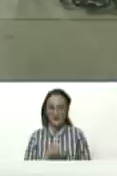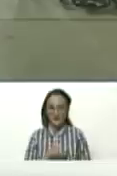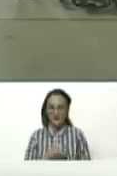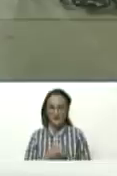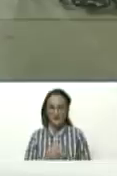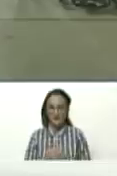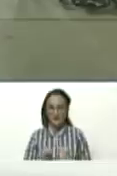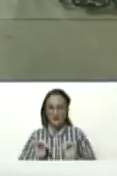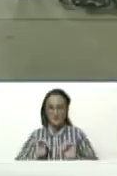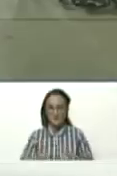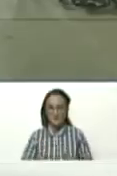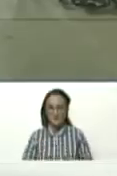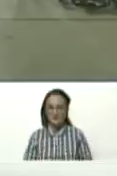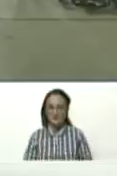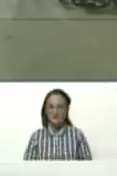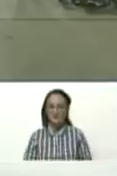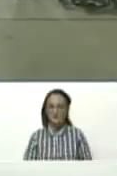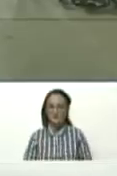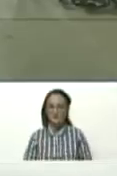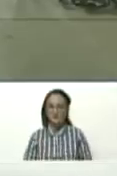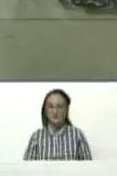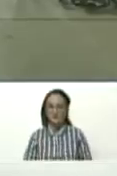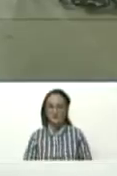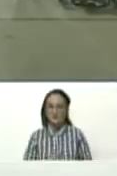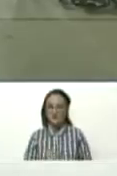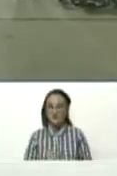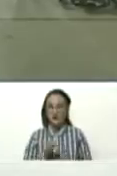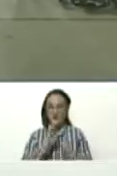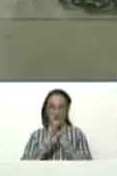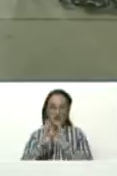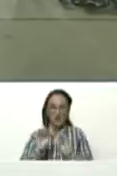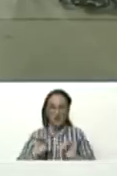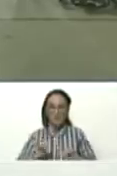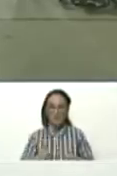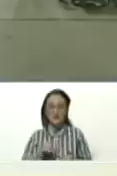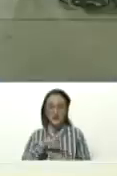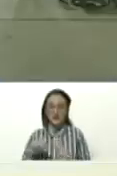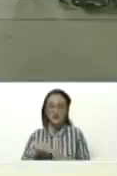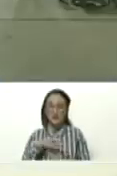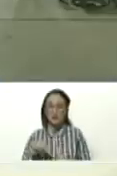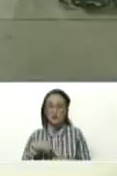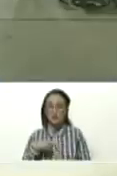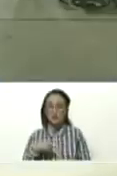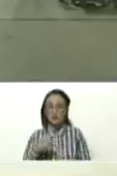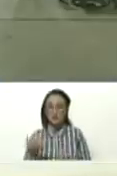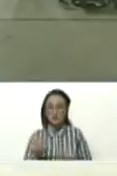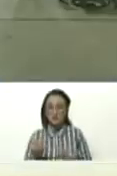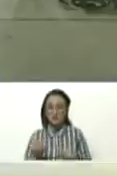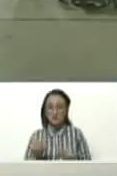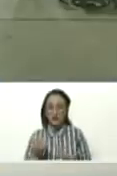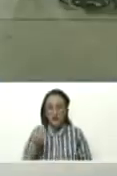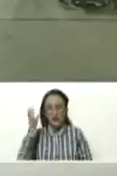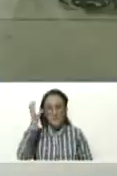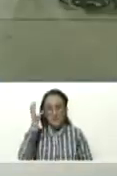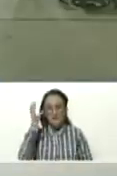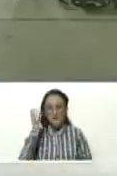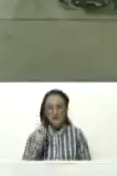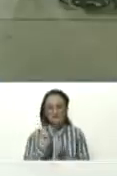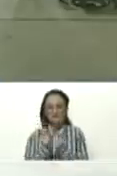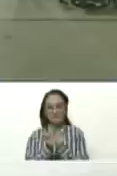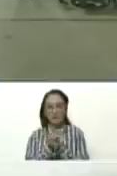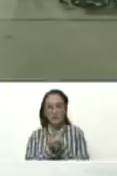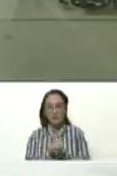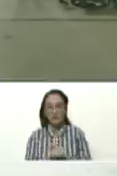comenzar. El eterno comenzar de una revolución que tiene capacidad para renovarse,